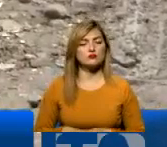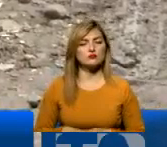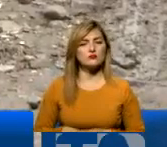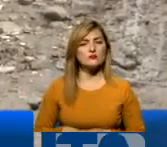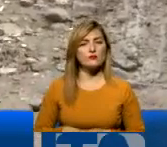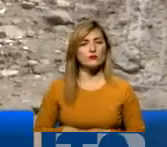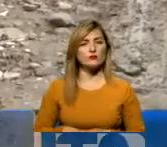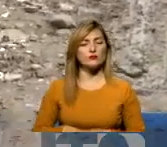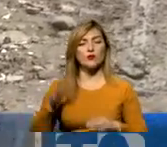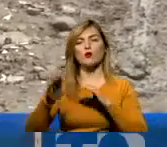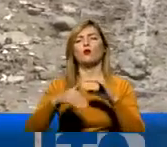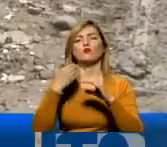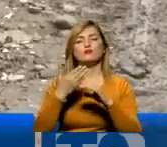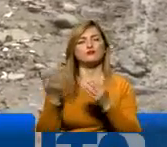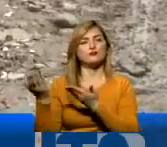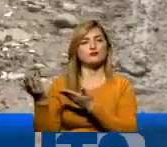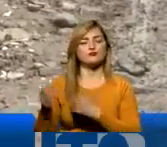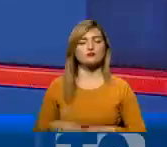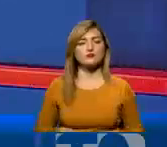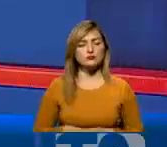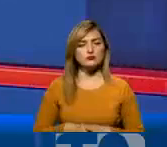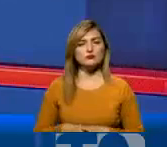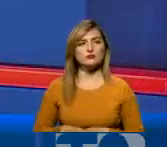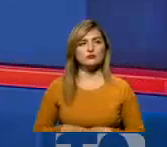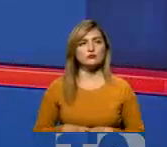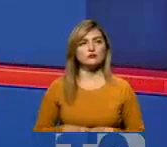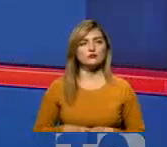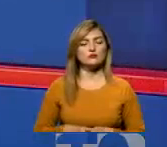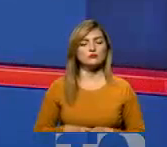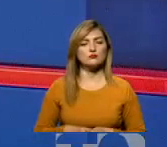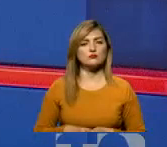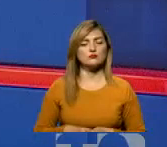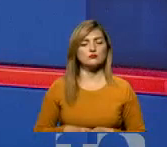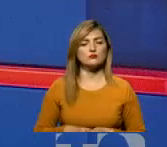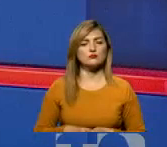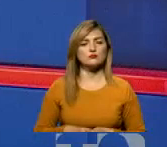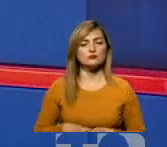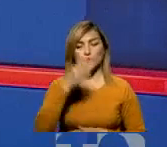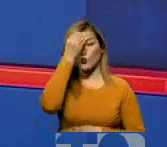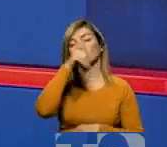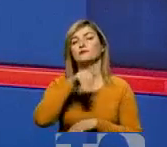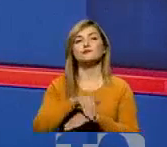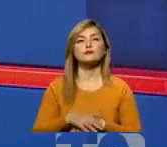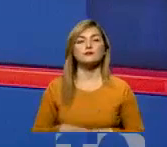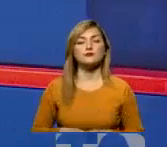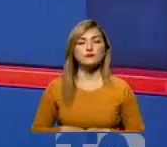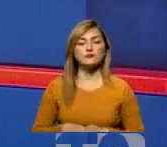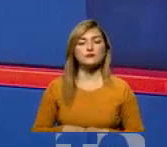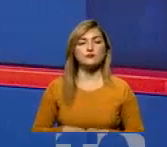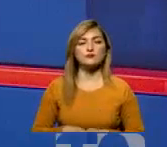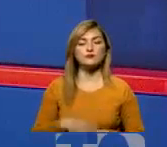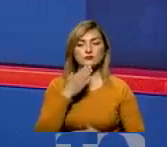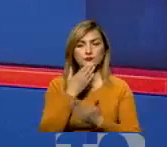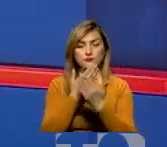0994-891343, y nuestro correo electrónico de primera mano @teleamazonas.com. Regresamos contigo, Helen Estudios. Muy buenas tardes. Buenas tardes también para ti,